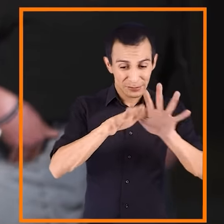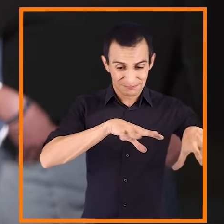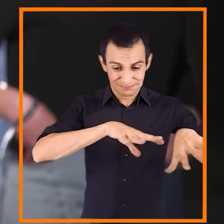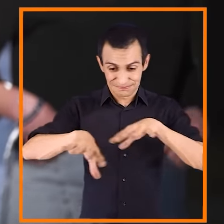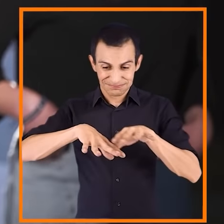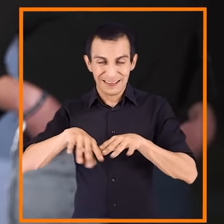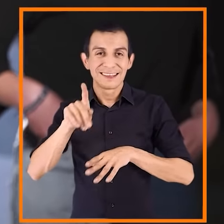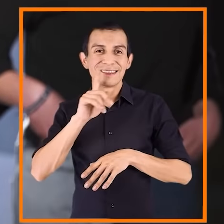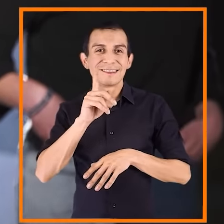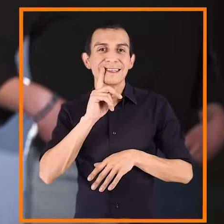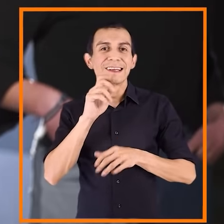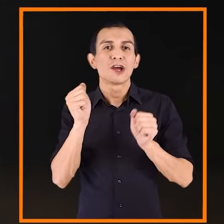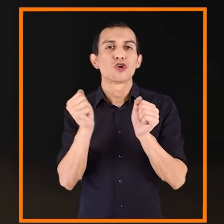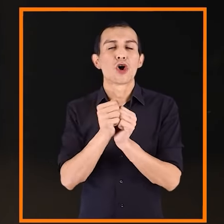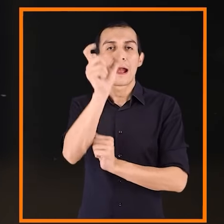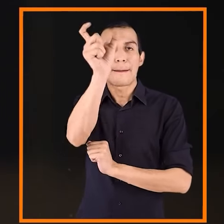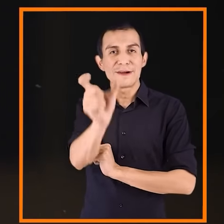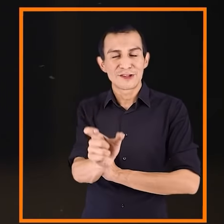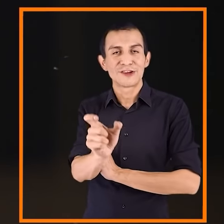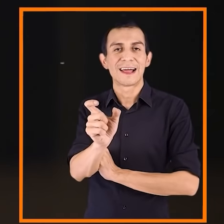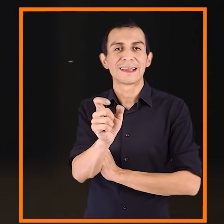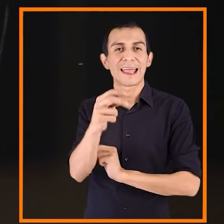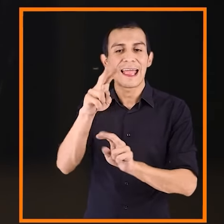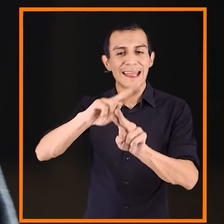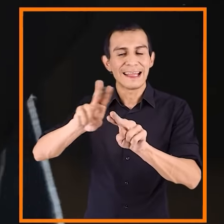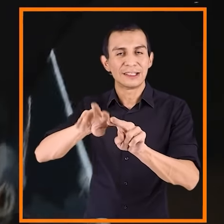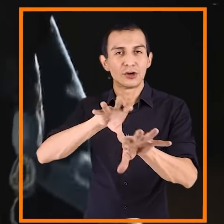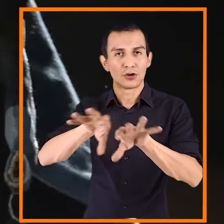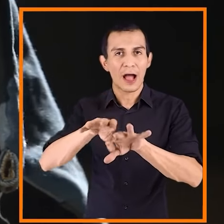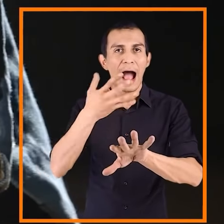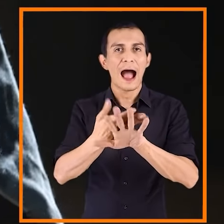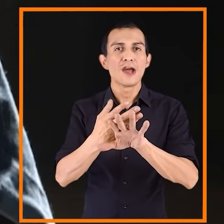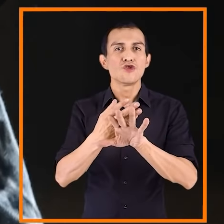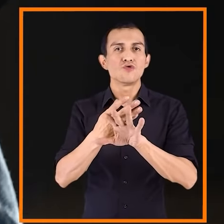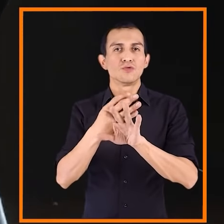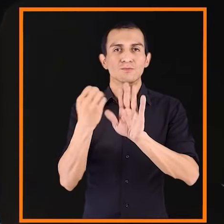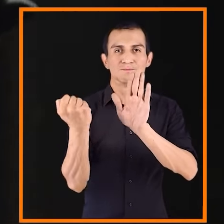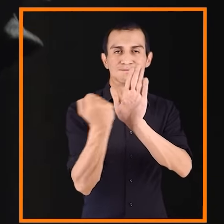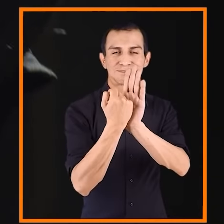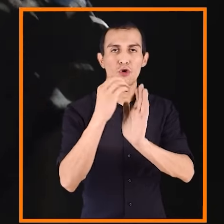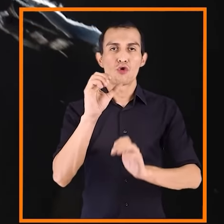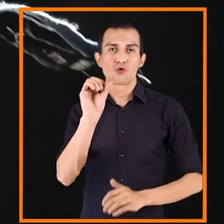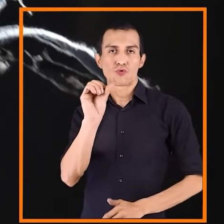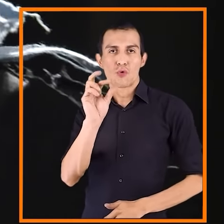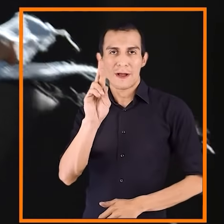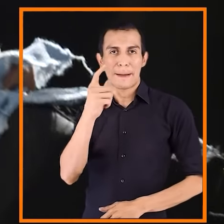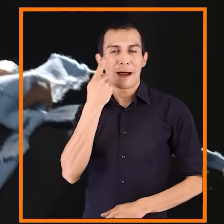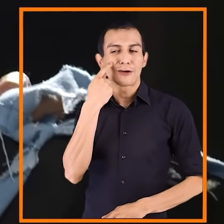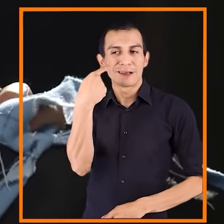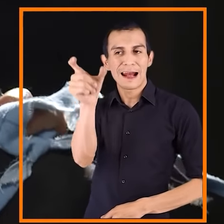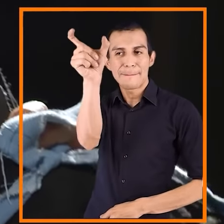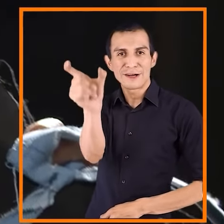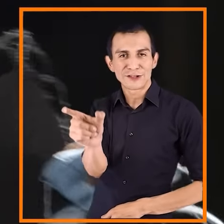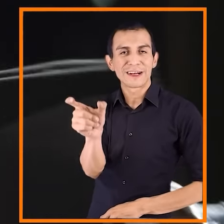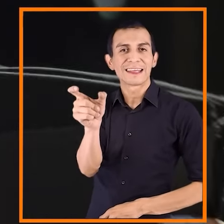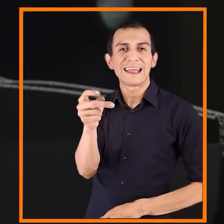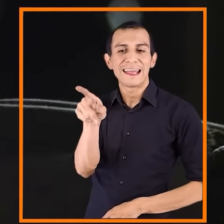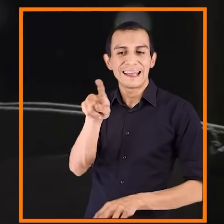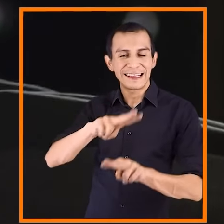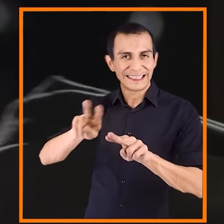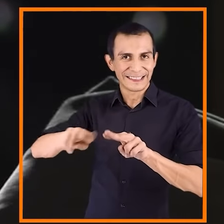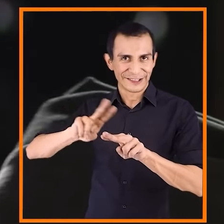nuestros productos vienen con la persona que confeccionó tu producto, un código QR para conocer la historia de la persona